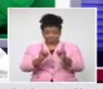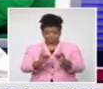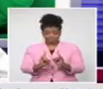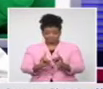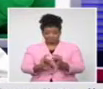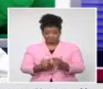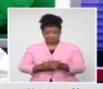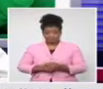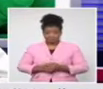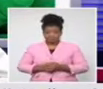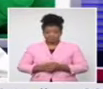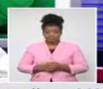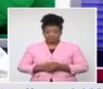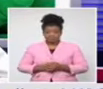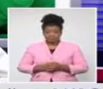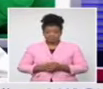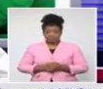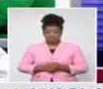falleció también.